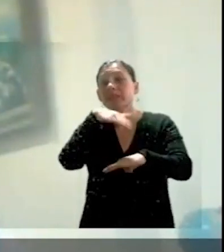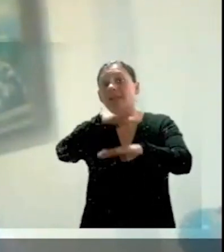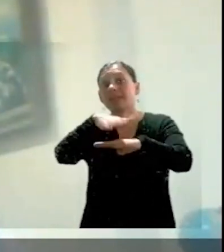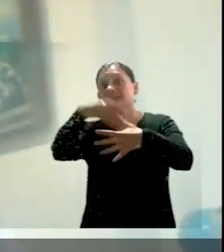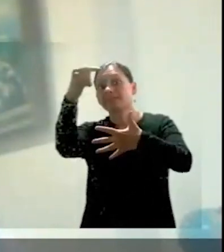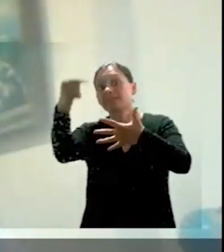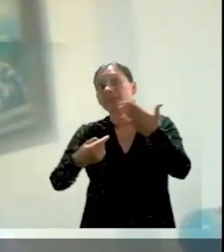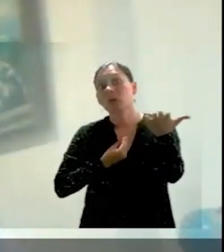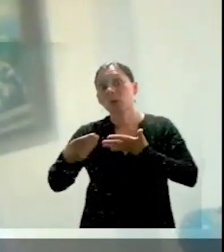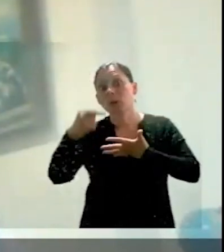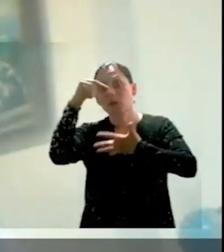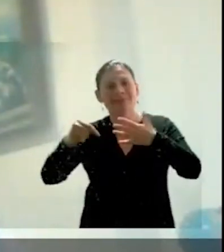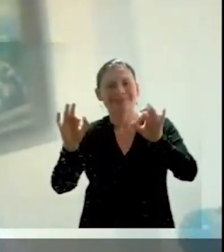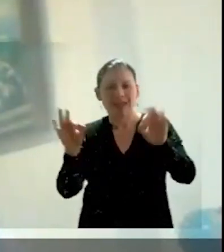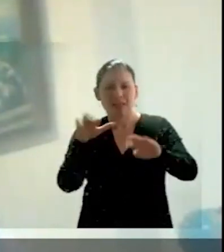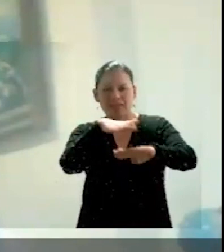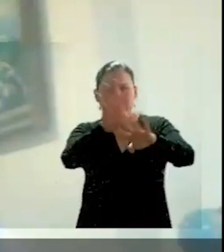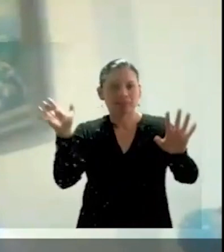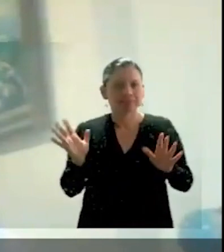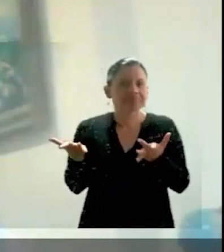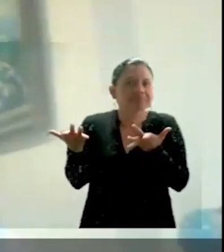sin amenazas, una persona